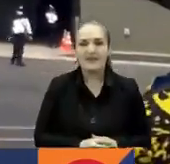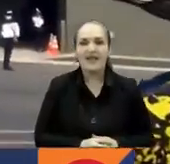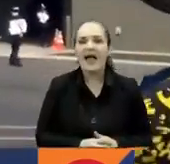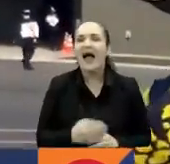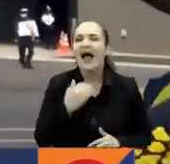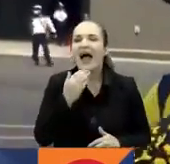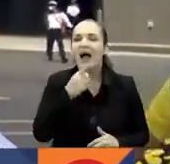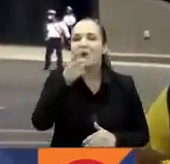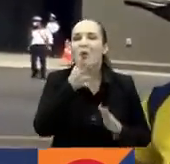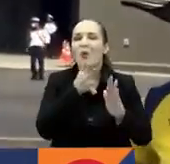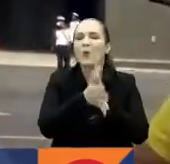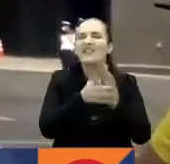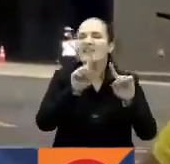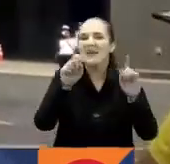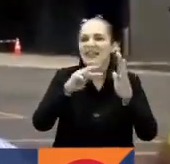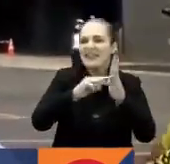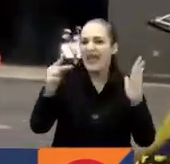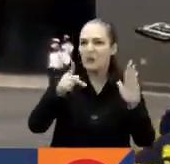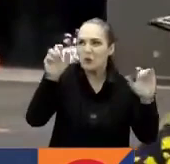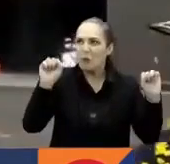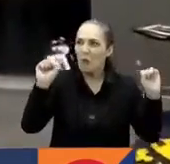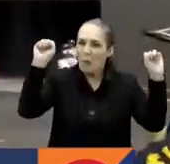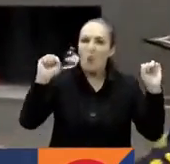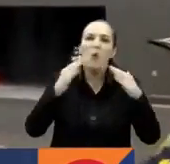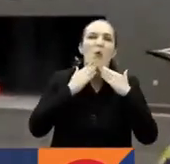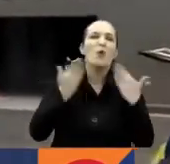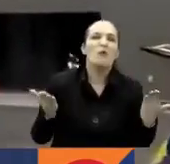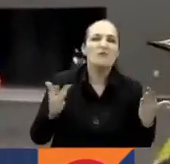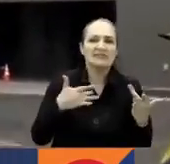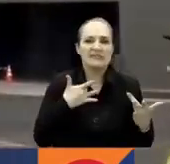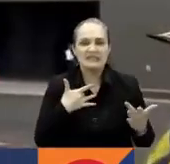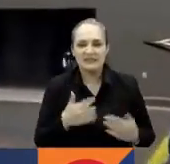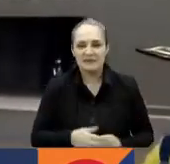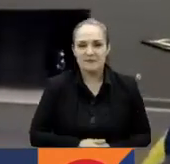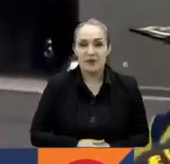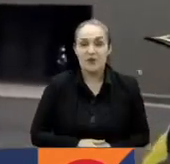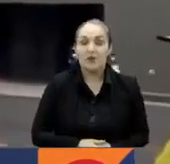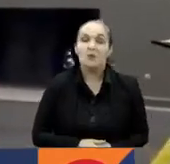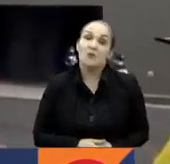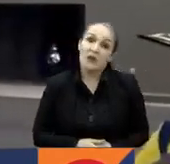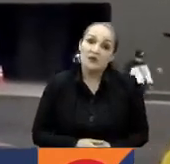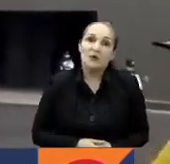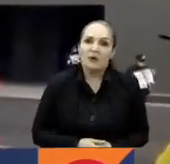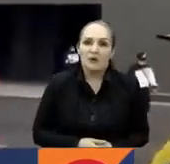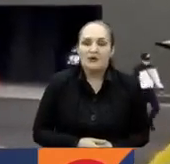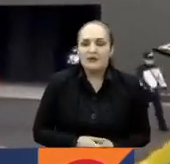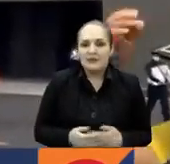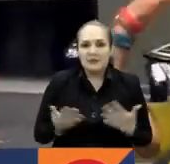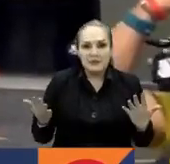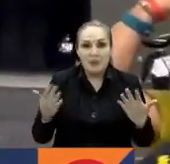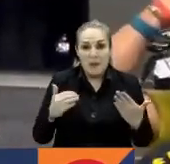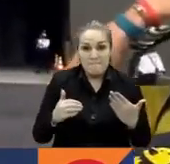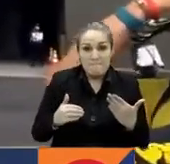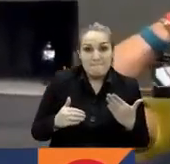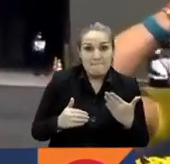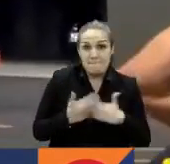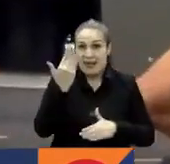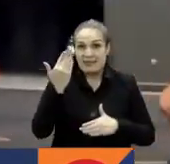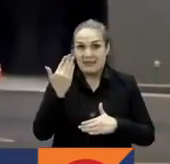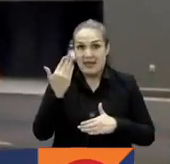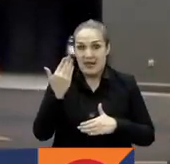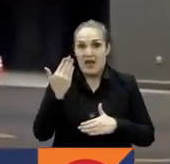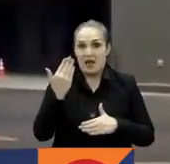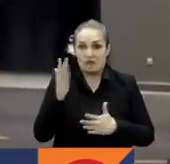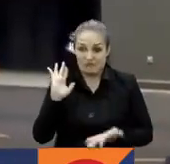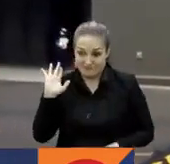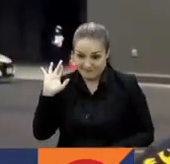usted quiera contarle a nuestra audiencia sobre su competencia, Luis Javier? Bueno, en plena competencia, desde que iniciamos, desde que